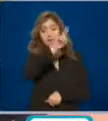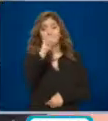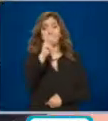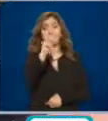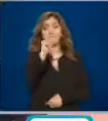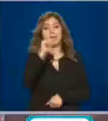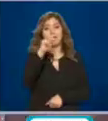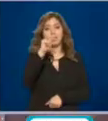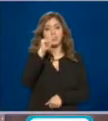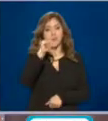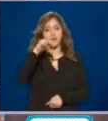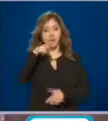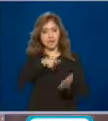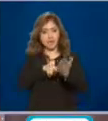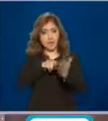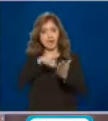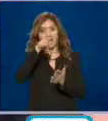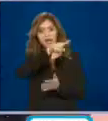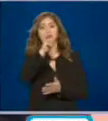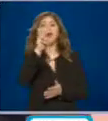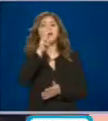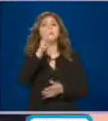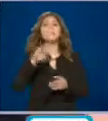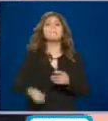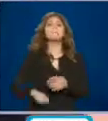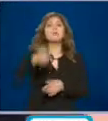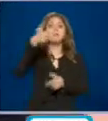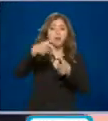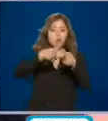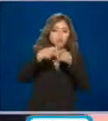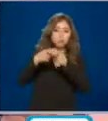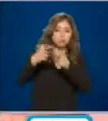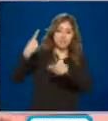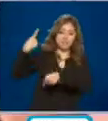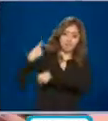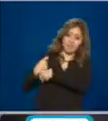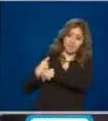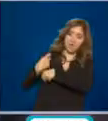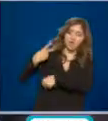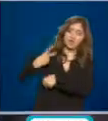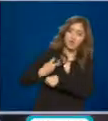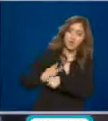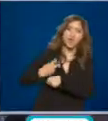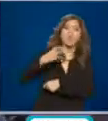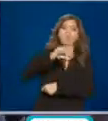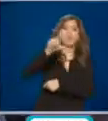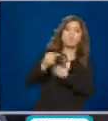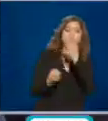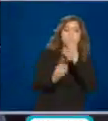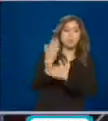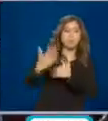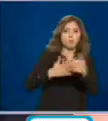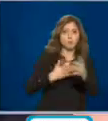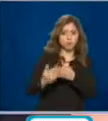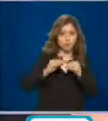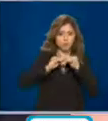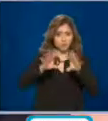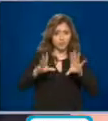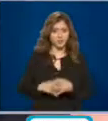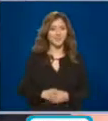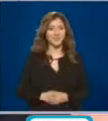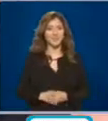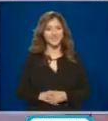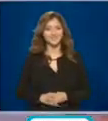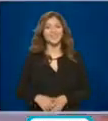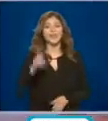Histórico, vamos a estar mostrando un resumen del primer disco, un resumen del segundo. Y de lo que viene para el tercero. Y de lo que viene, nos adelantamos. Perfecto. Pues